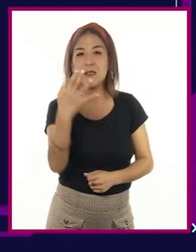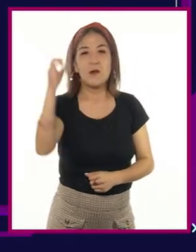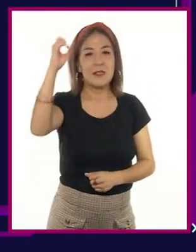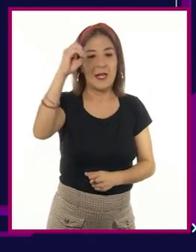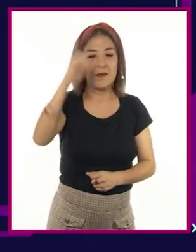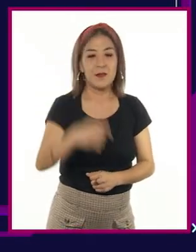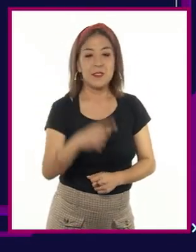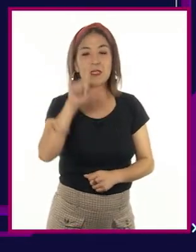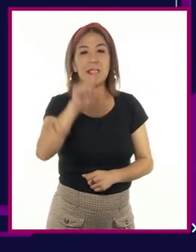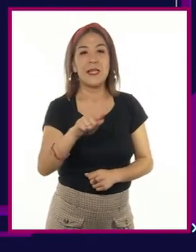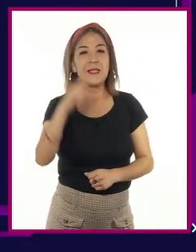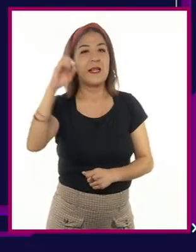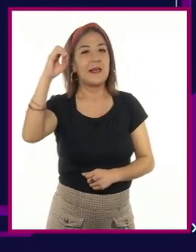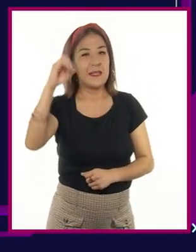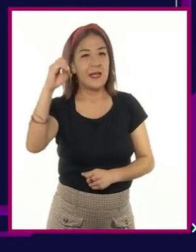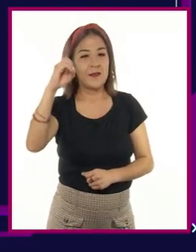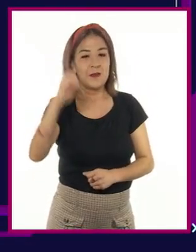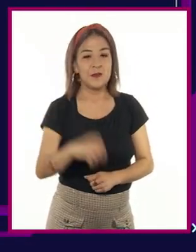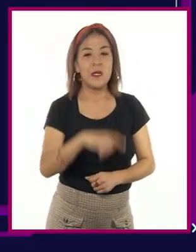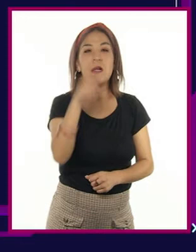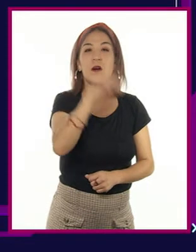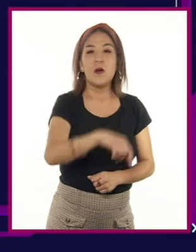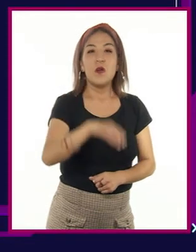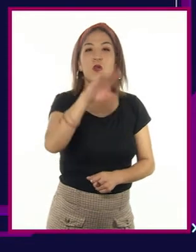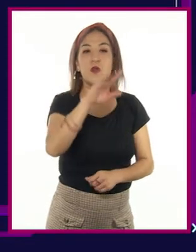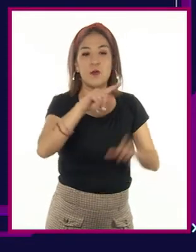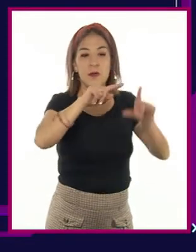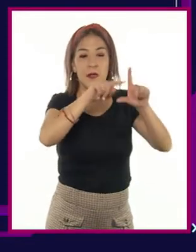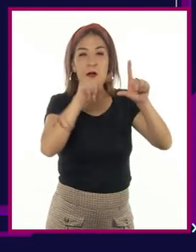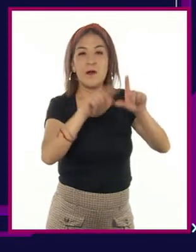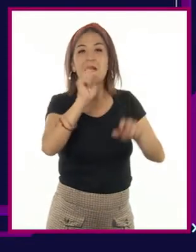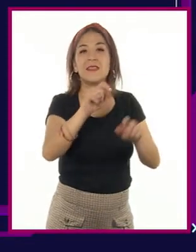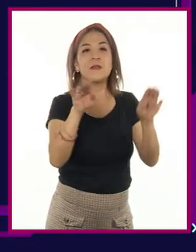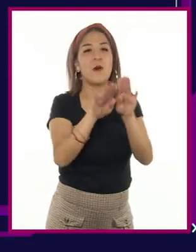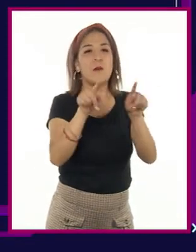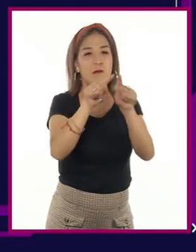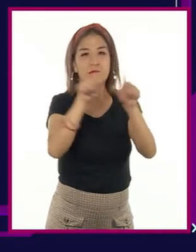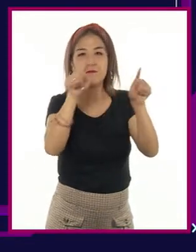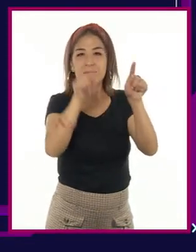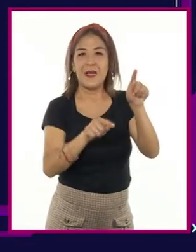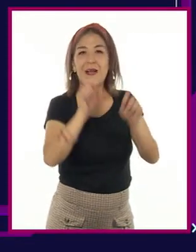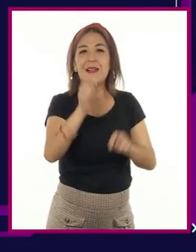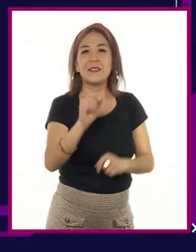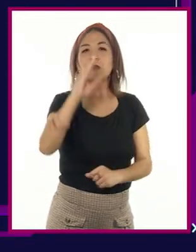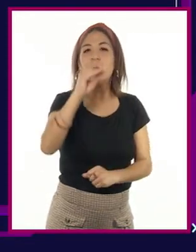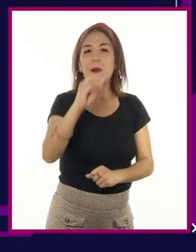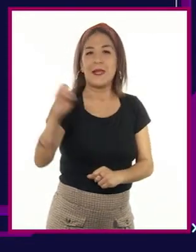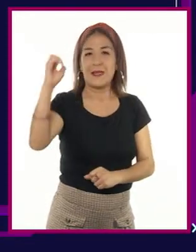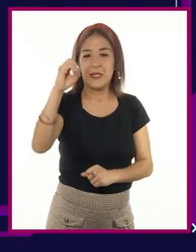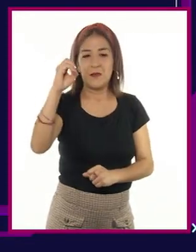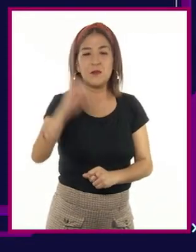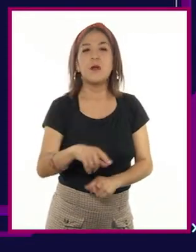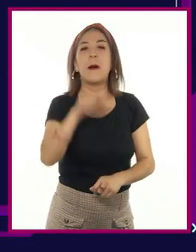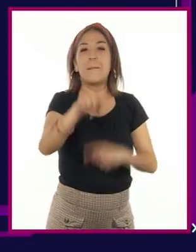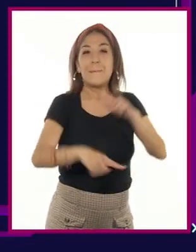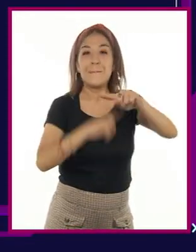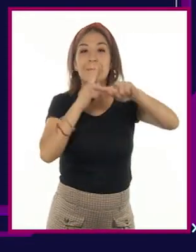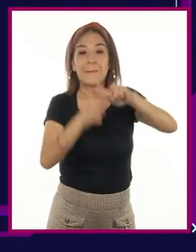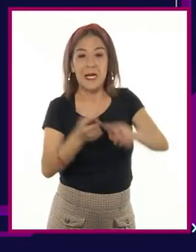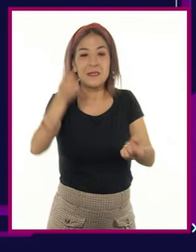70 grados y un ángulo que está marcado como ángulo recto de 90 grados más el ángulo